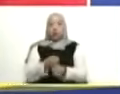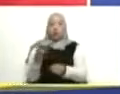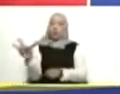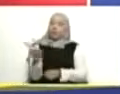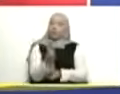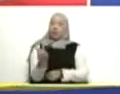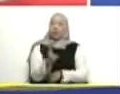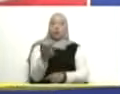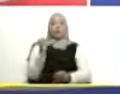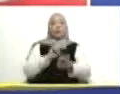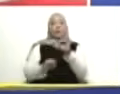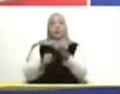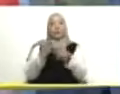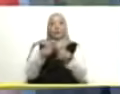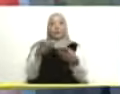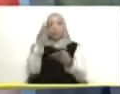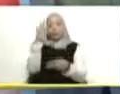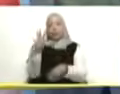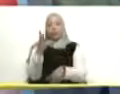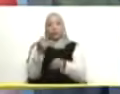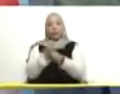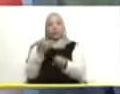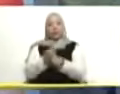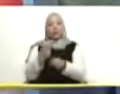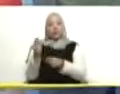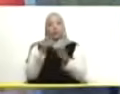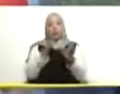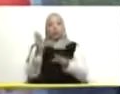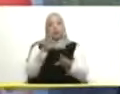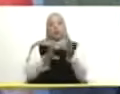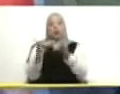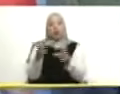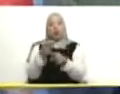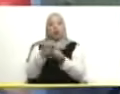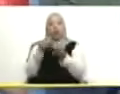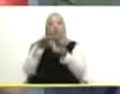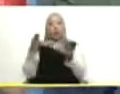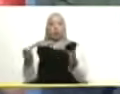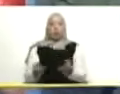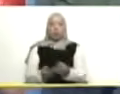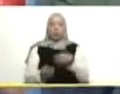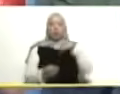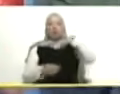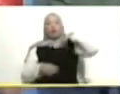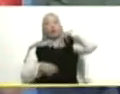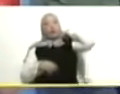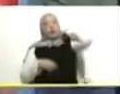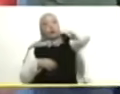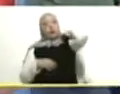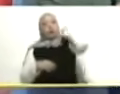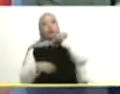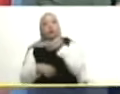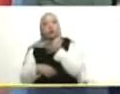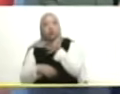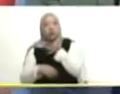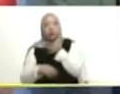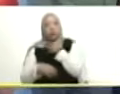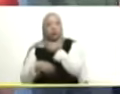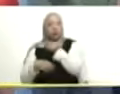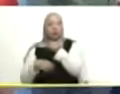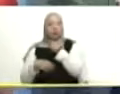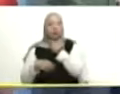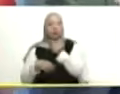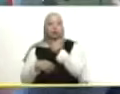Venezuela, mi comandante. ¿Quién tiene la cuarta reserva que estamos certificando de gas en el mundo? Venezuela, mi comandante. ¿Quién quiere resolver el problema energético del